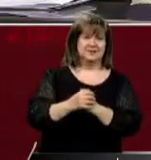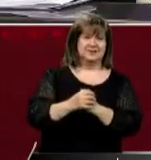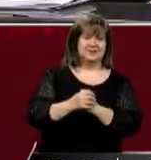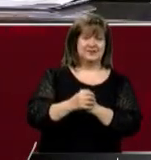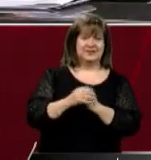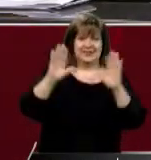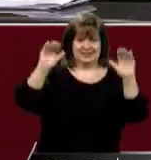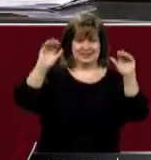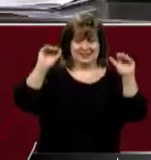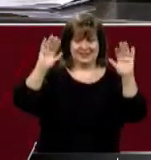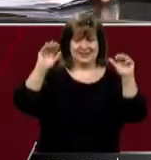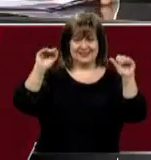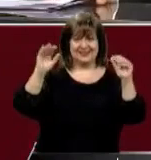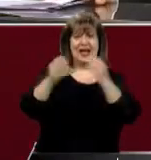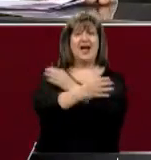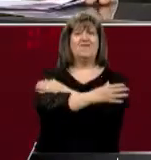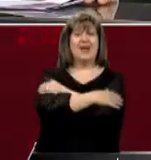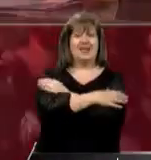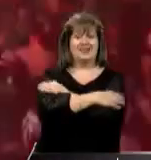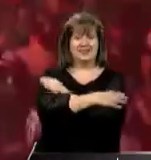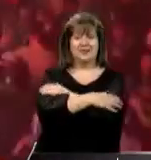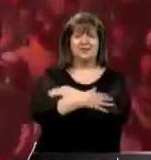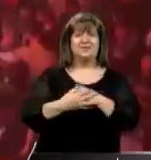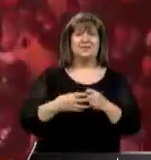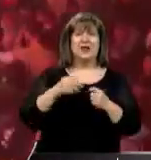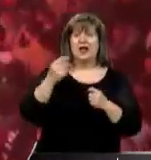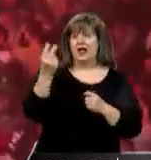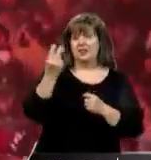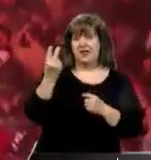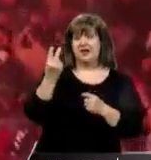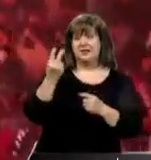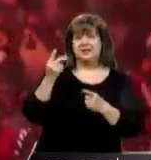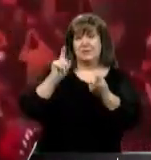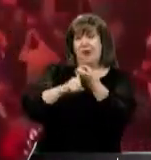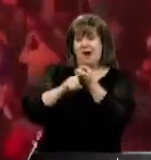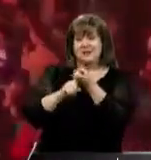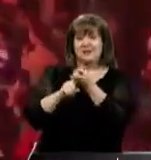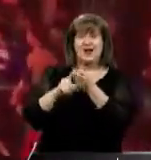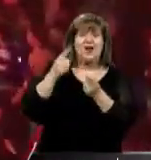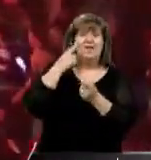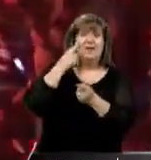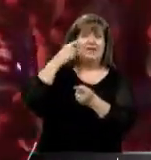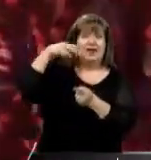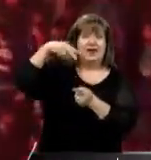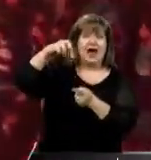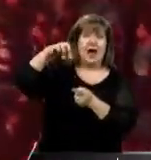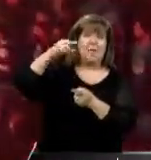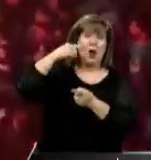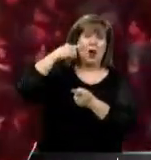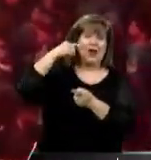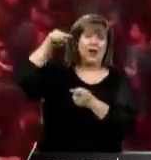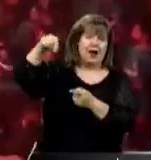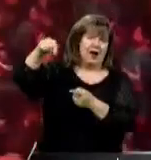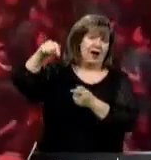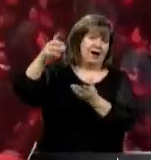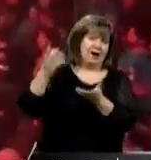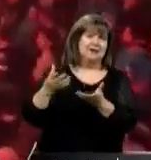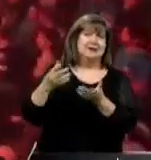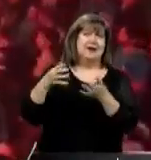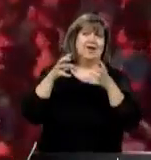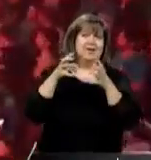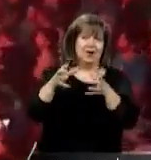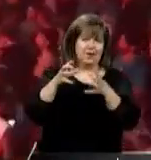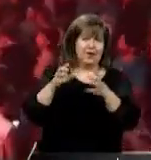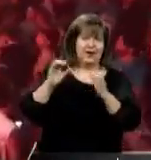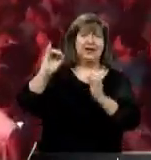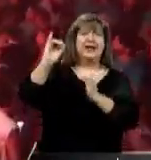Adiós. Gracias. Adiós. Abrazo. Chao. Grande. Andrea y Noemí, pareja de napolitanos, jugó el Napoli la Champions este año, es lo que decía. Por